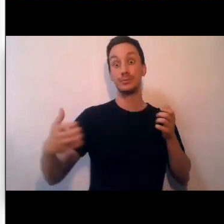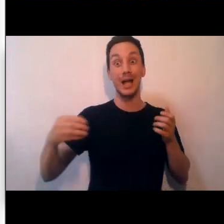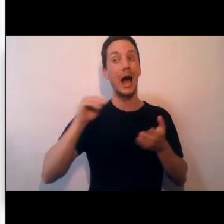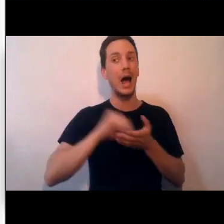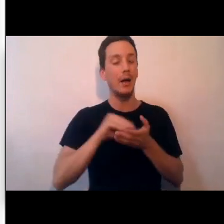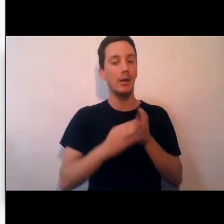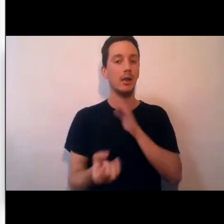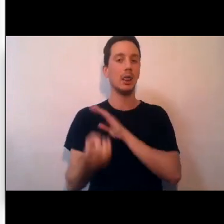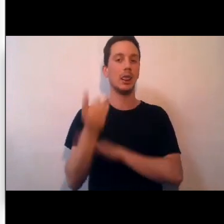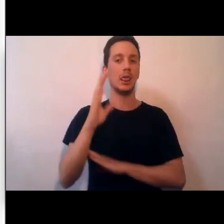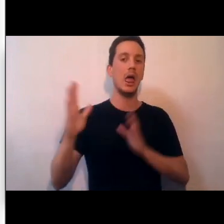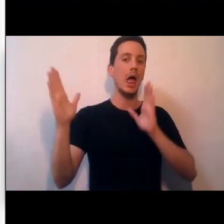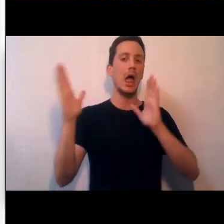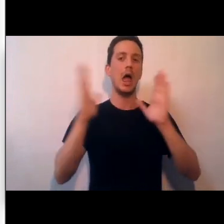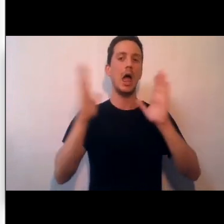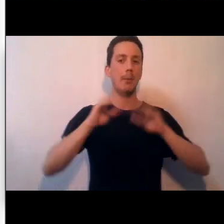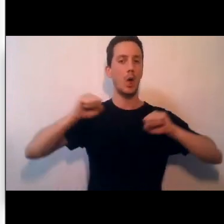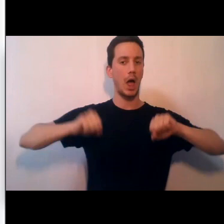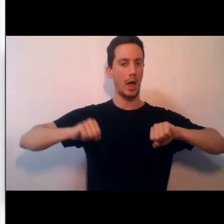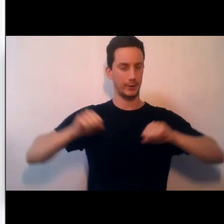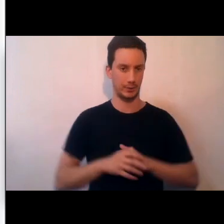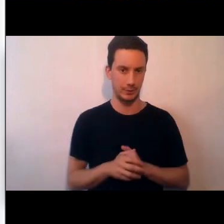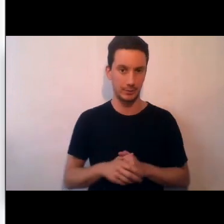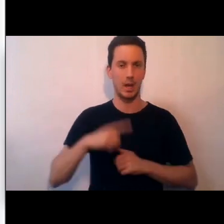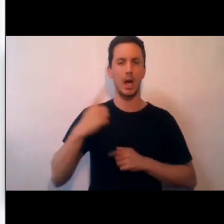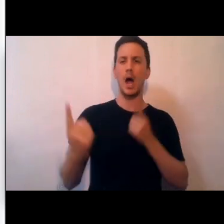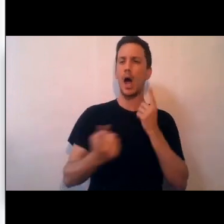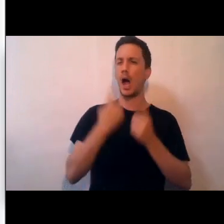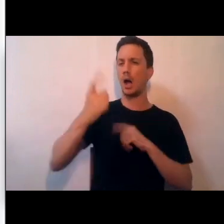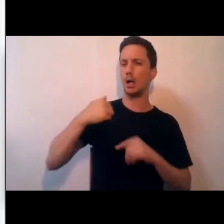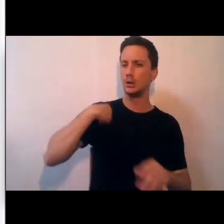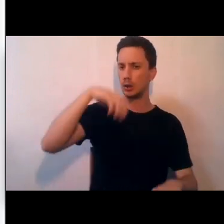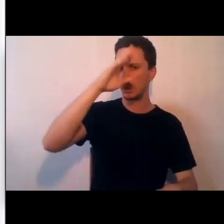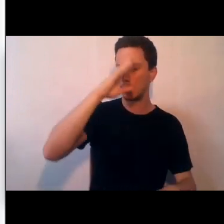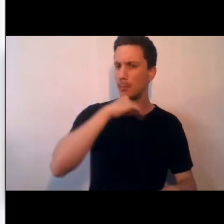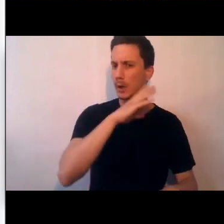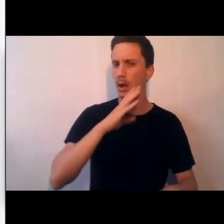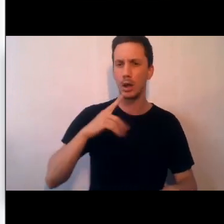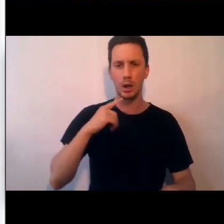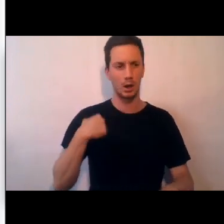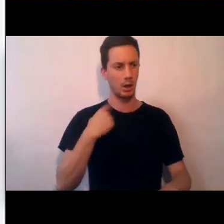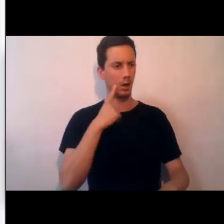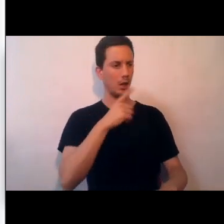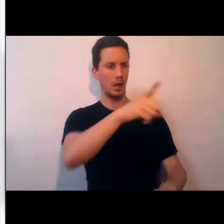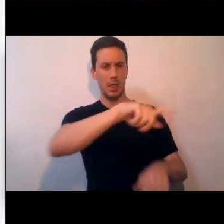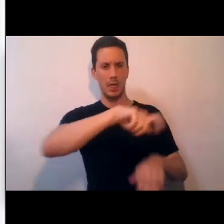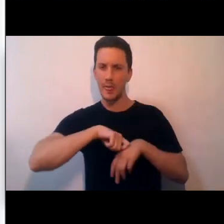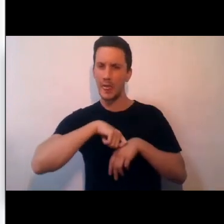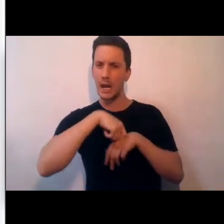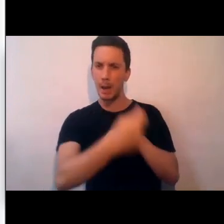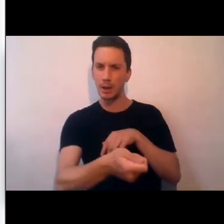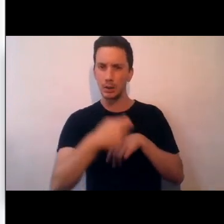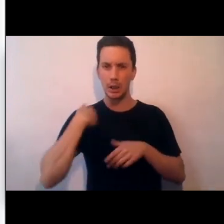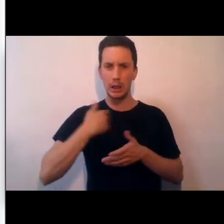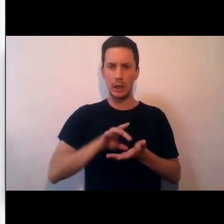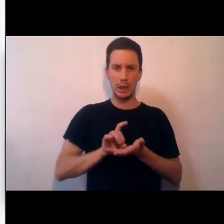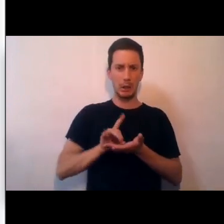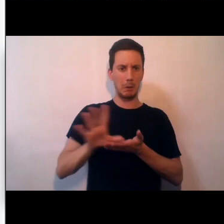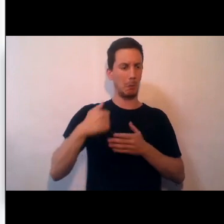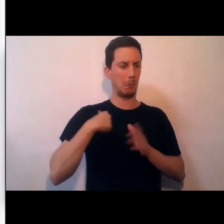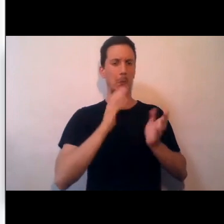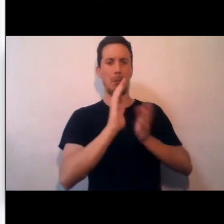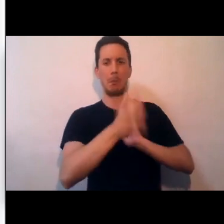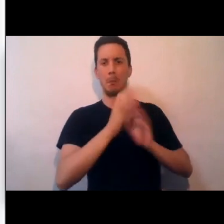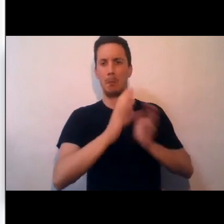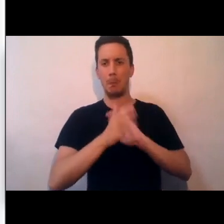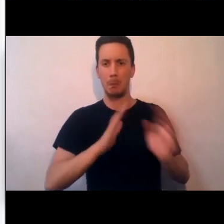adulta. Entonces hay muchos padres que piensan, ¿no?, que si esta dermatitis atópica se va a ir porque la tengo que tratar, dejaré que se